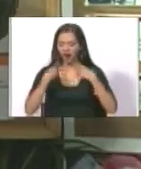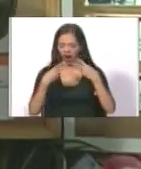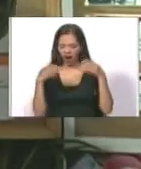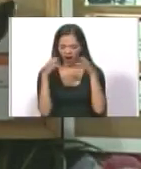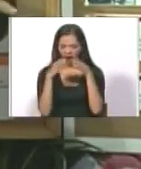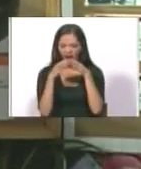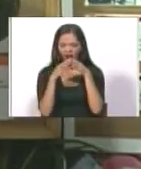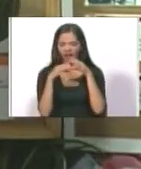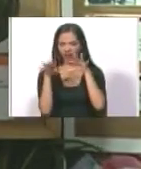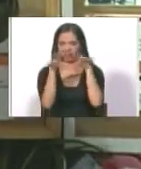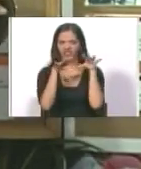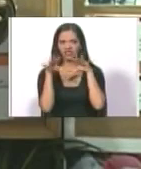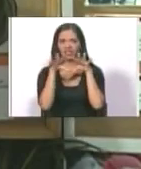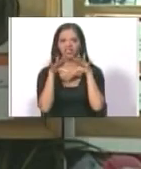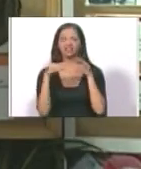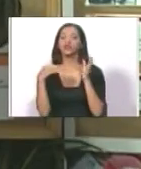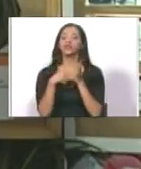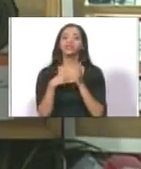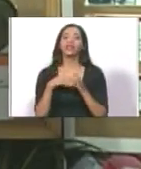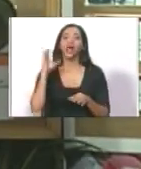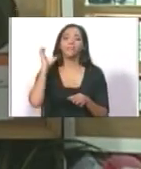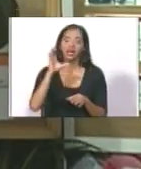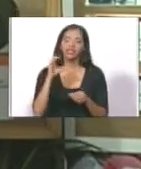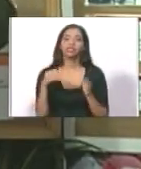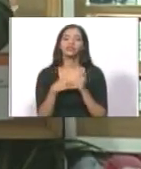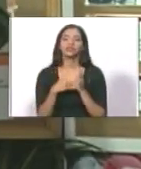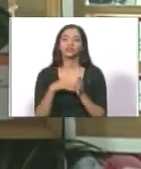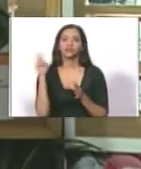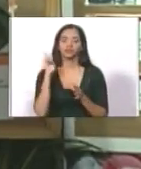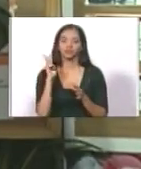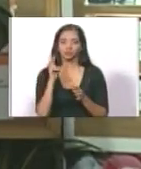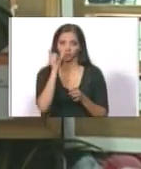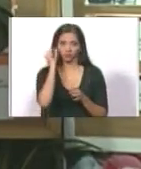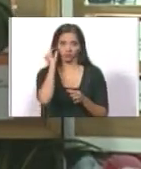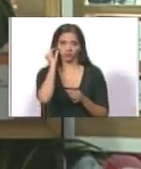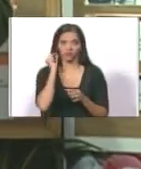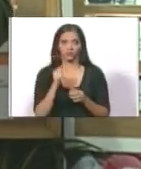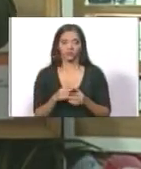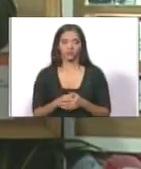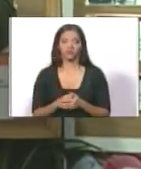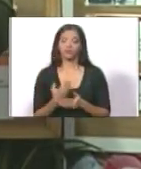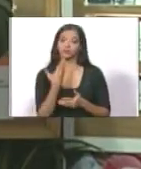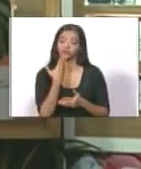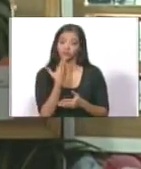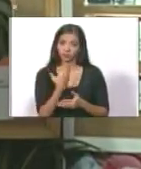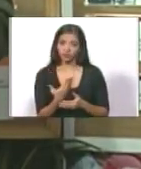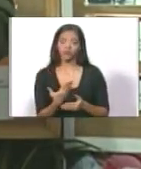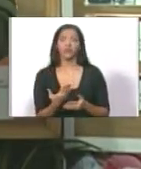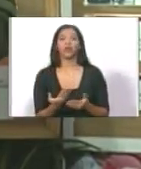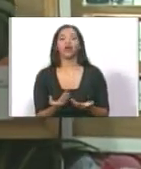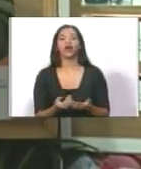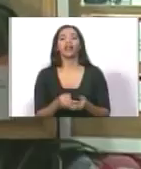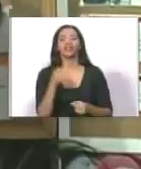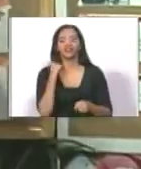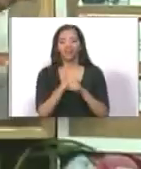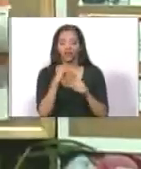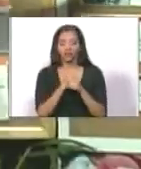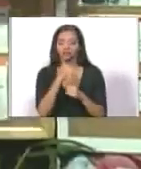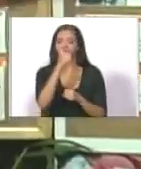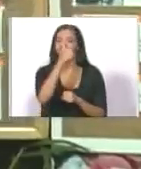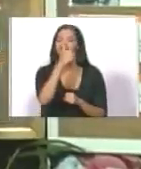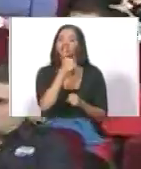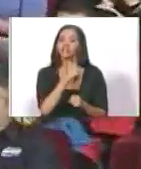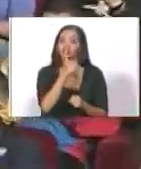de conspiración contra la patria, contra los venezolanos y las venezolanas. Gracias a labores de paciencia, de